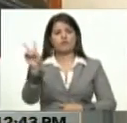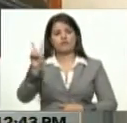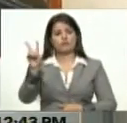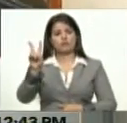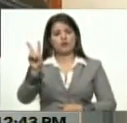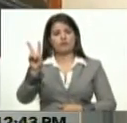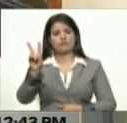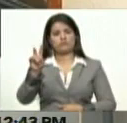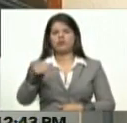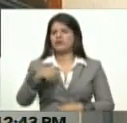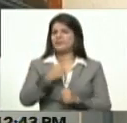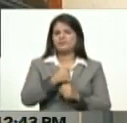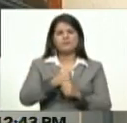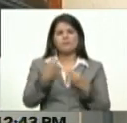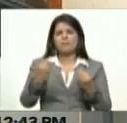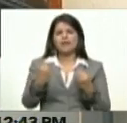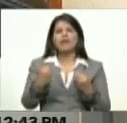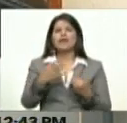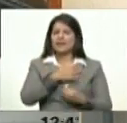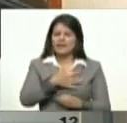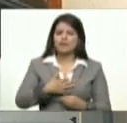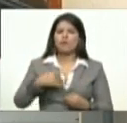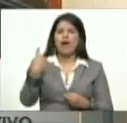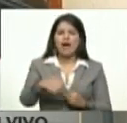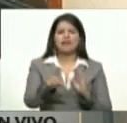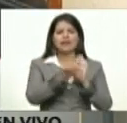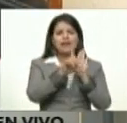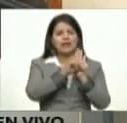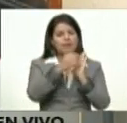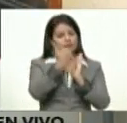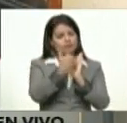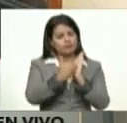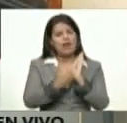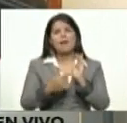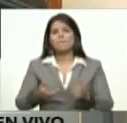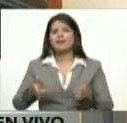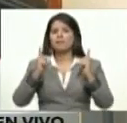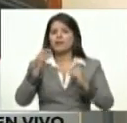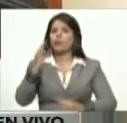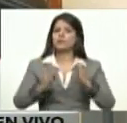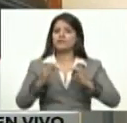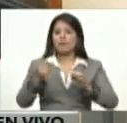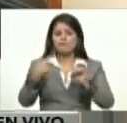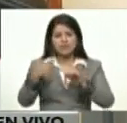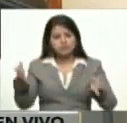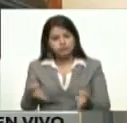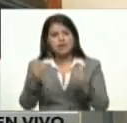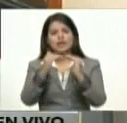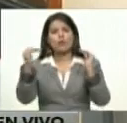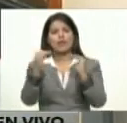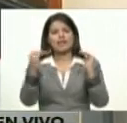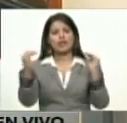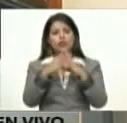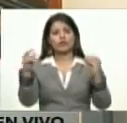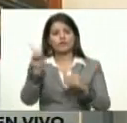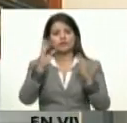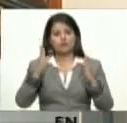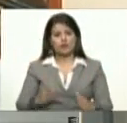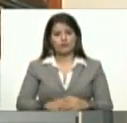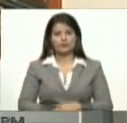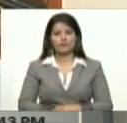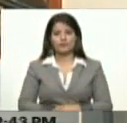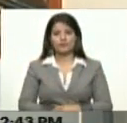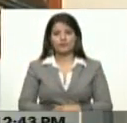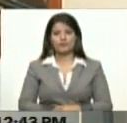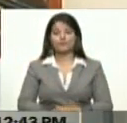sigan contando con instrumentos para hacer justicia y para generar igualdad entre los venezolanos. El día de ayer